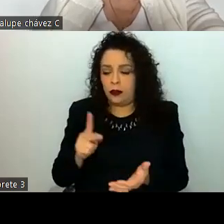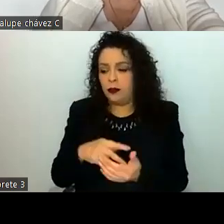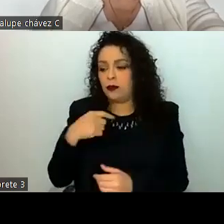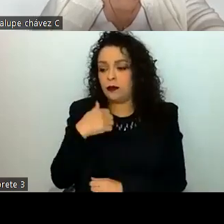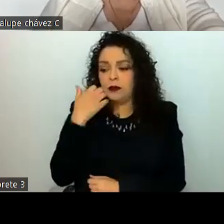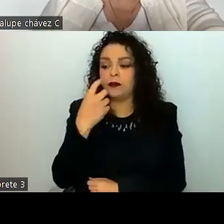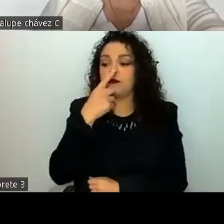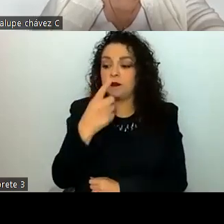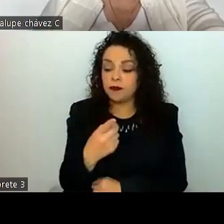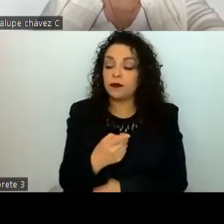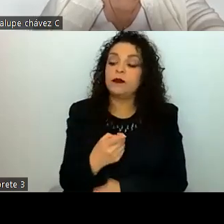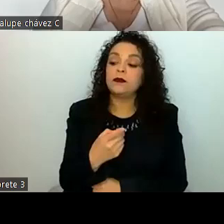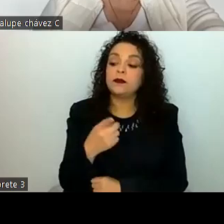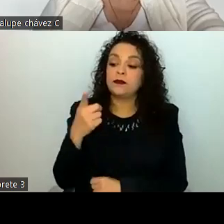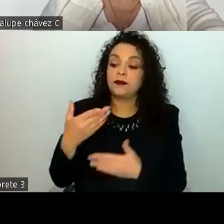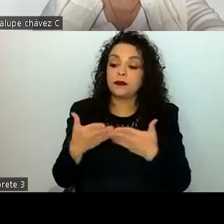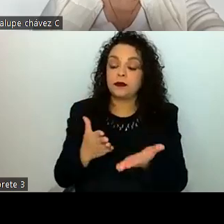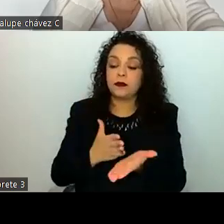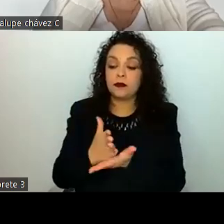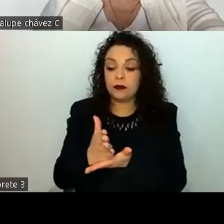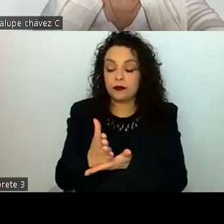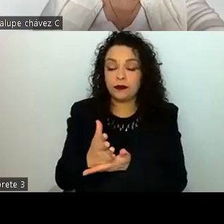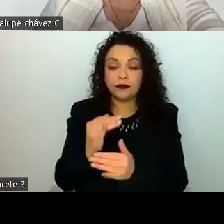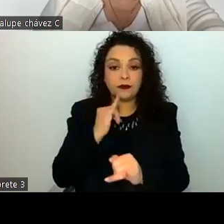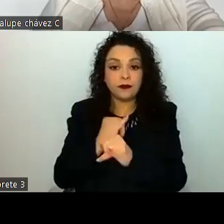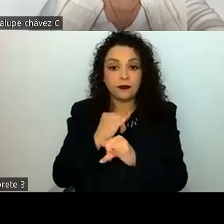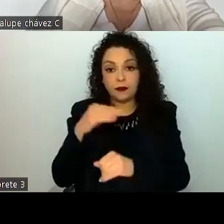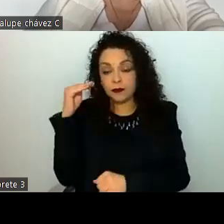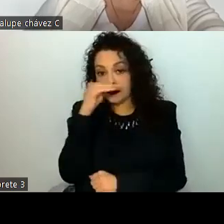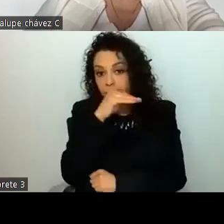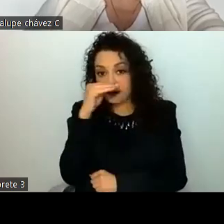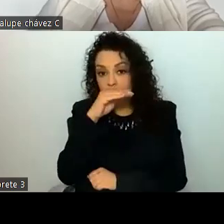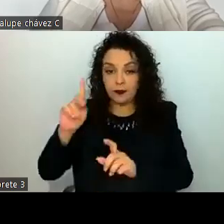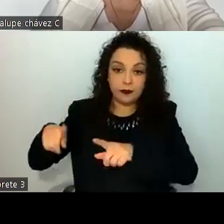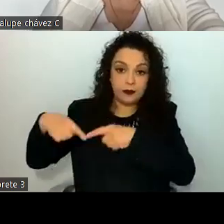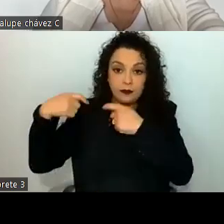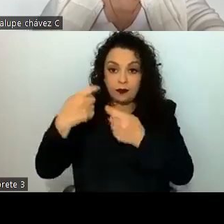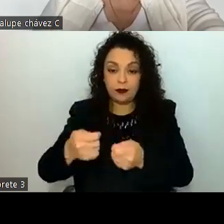acceso al servicio público gratuito de Internet que brinde la administración pública y